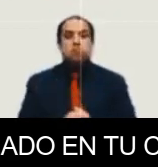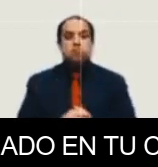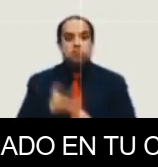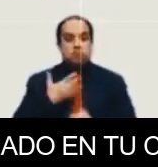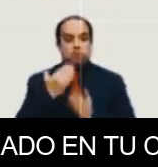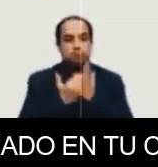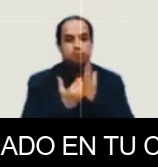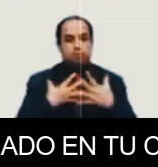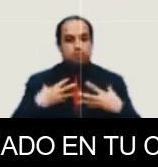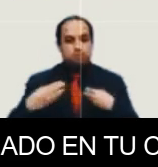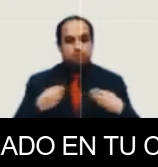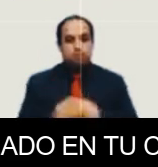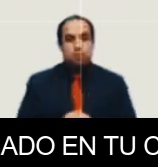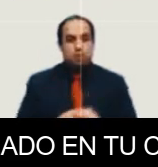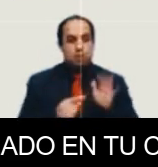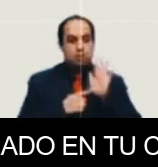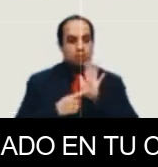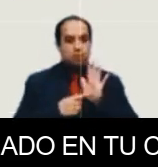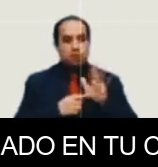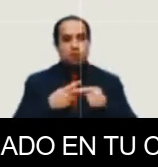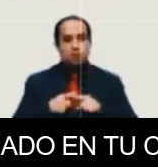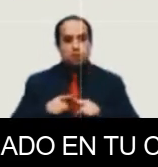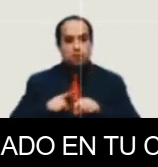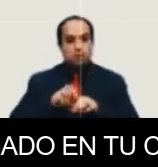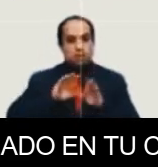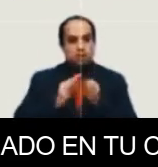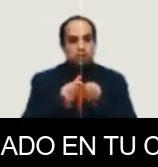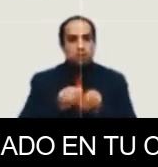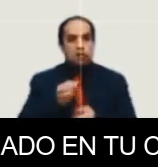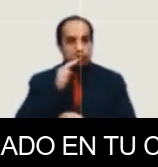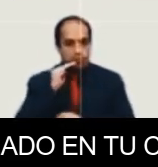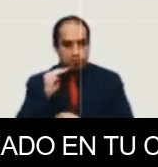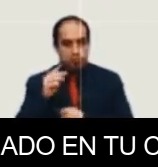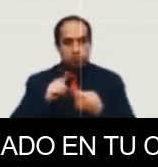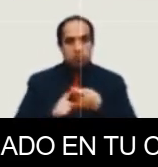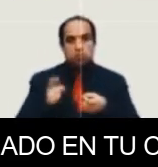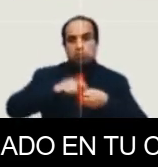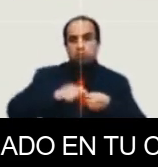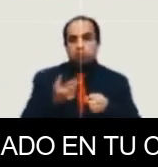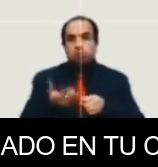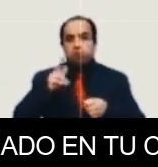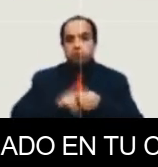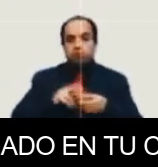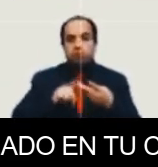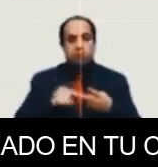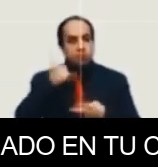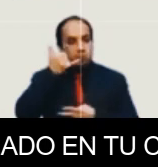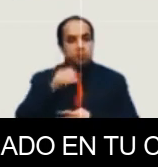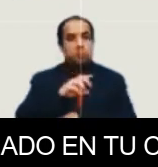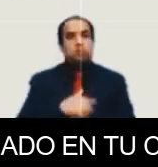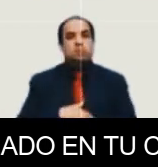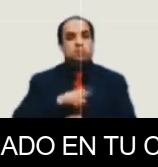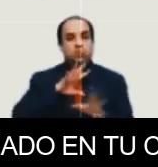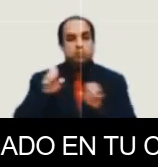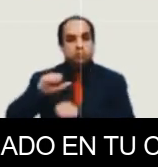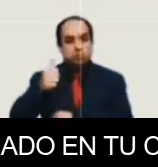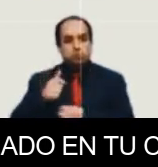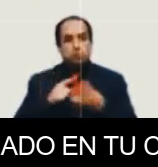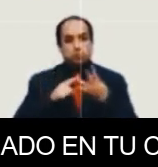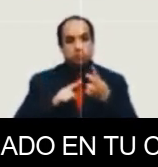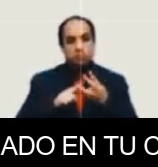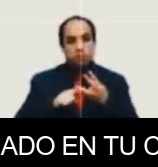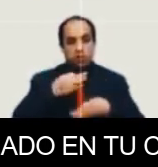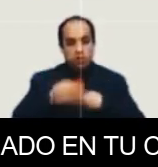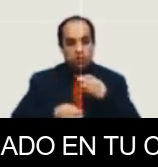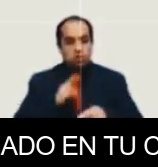contagios que se refleja en cosas que van desde el sistema SMS, ingresos hospitalarios, llamadas al 911, todo es consecuente con una mejoría